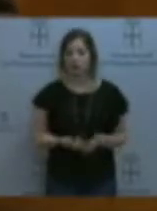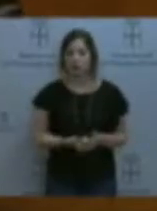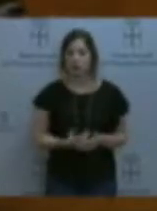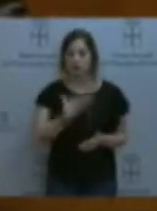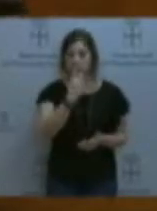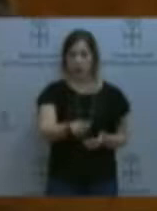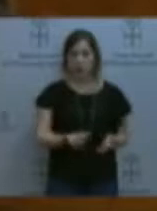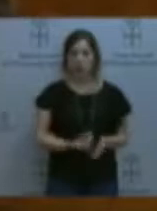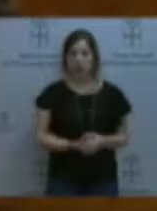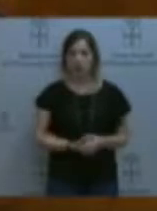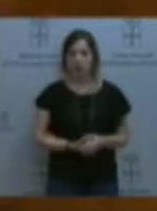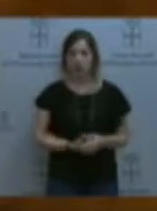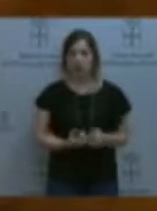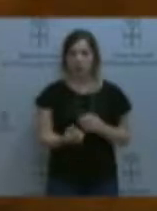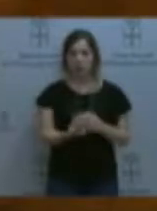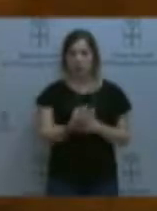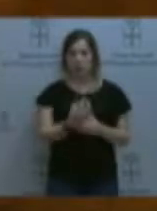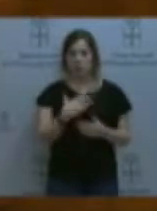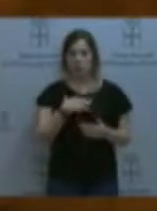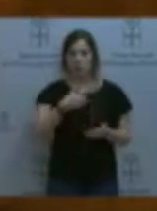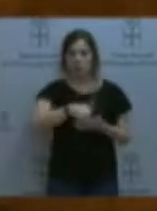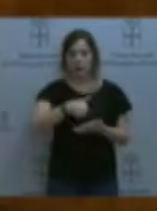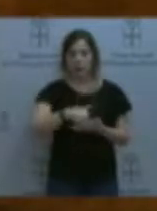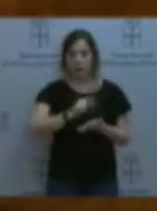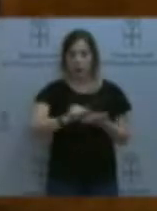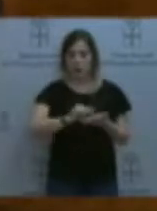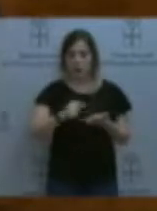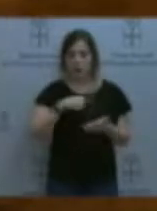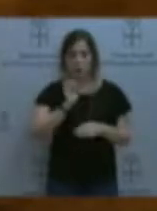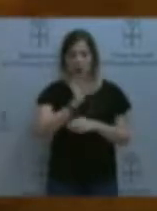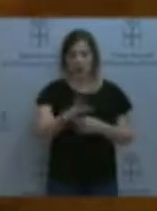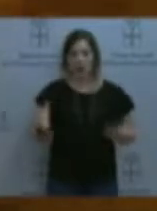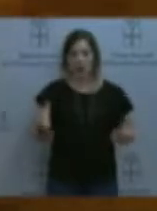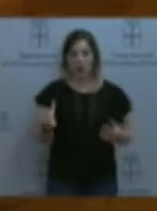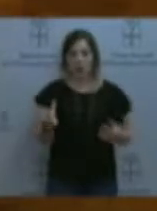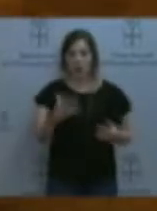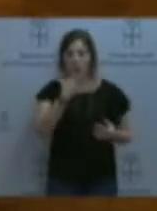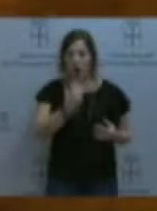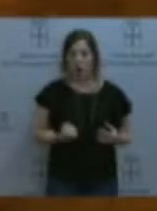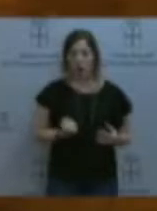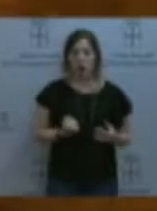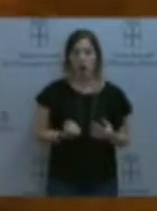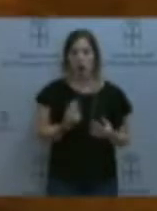por escrito, se lo hubiera mandado. Y nos hubiéramos ahorrado esta tabarra entre usted y yo. Y sobre todo el hecho de que